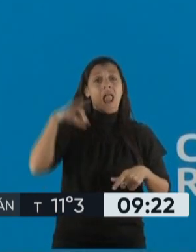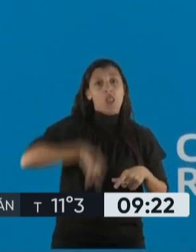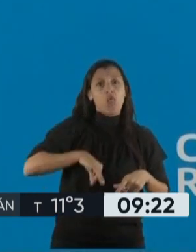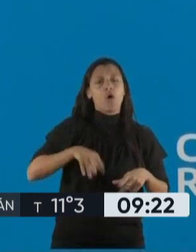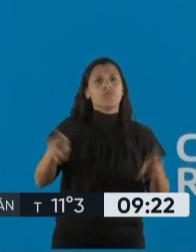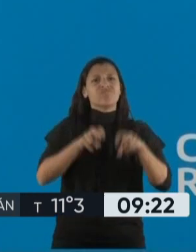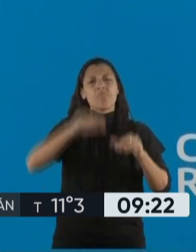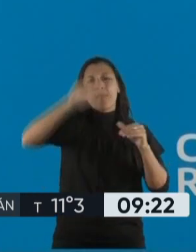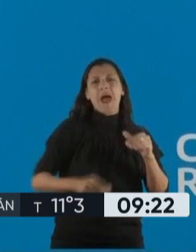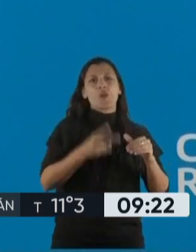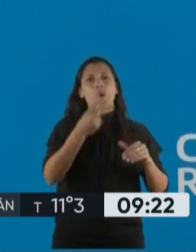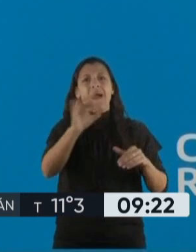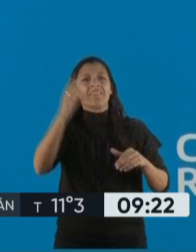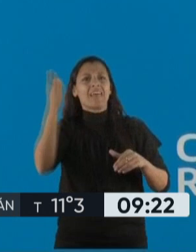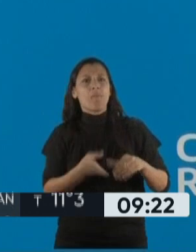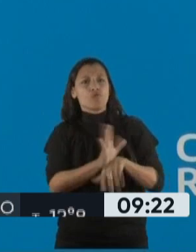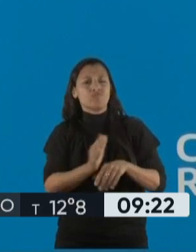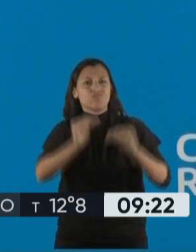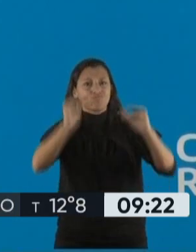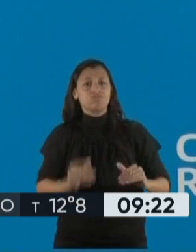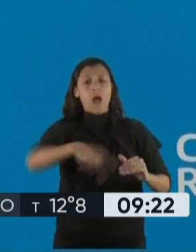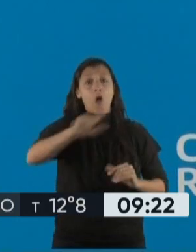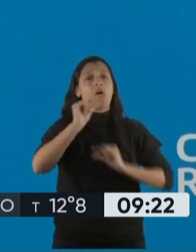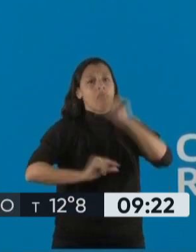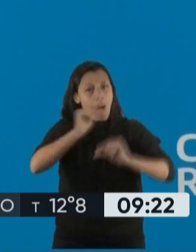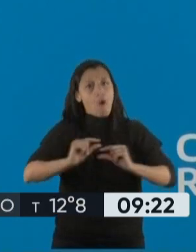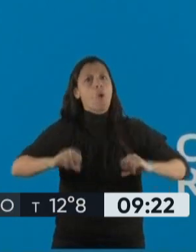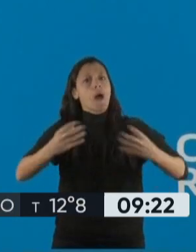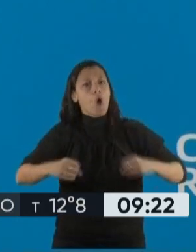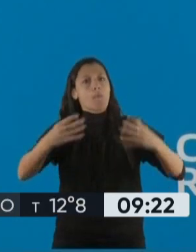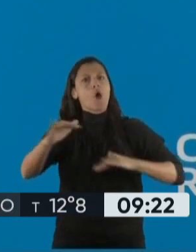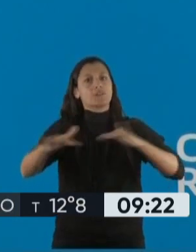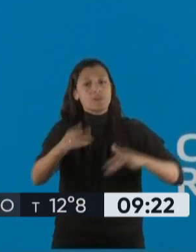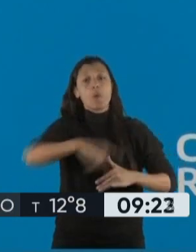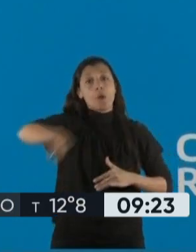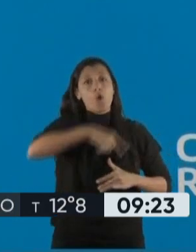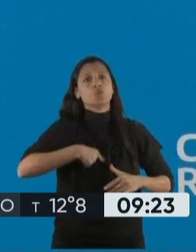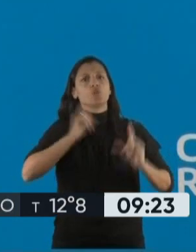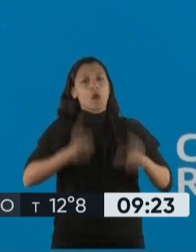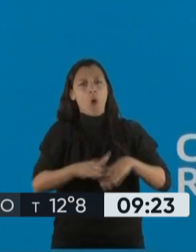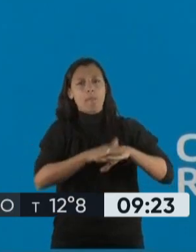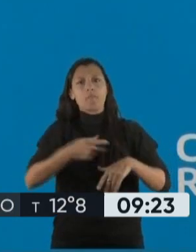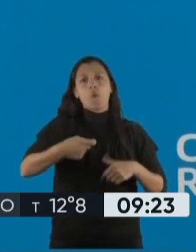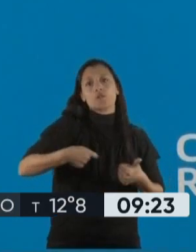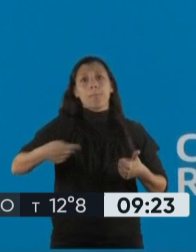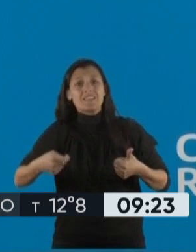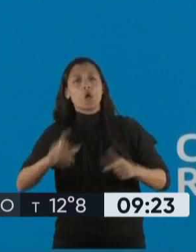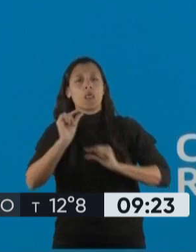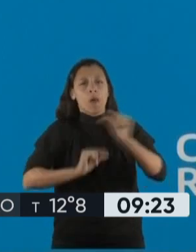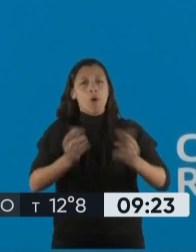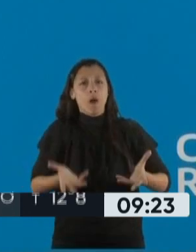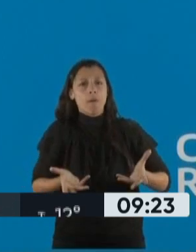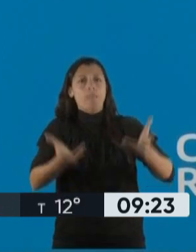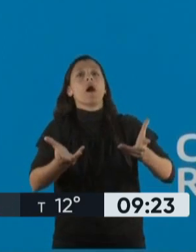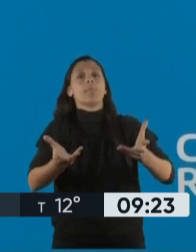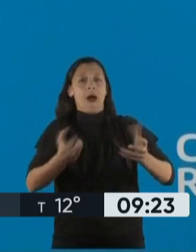estamos remontando esa situación después de una pandemia y en medio de una guerra. Pero estamos manteniendo las jubilaciones y las pensiones a un ritmo de